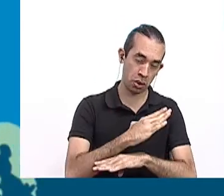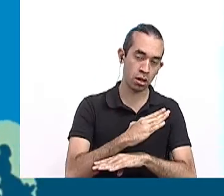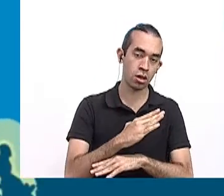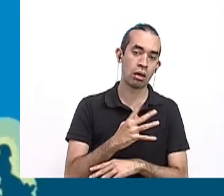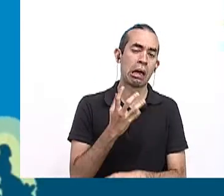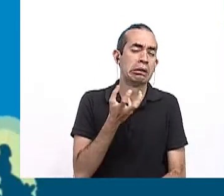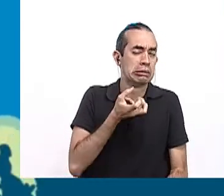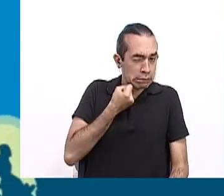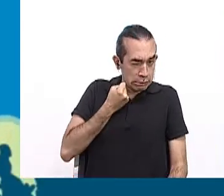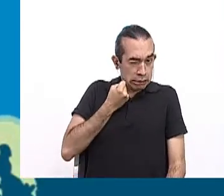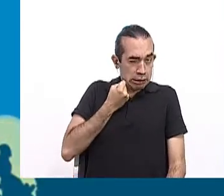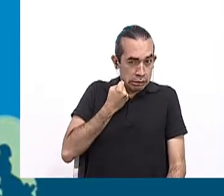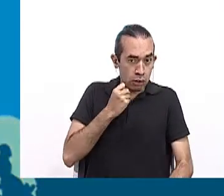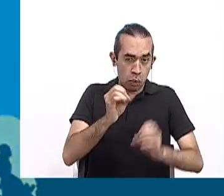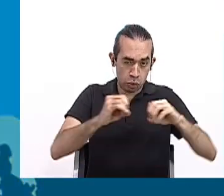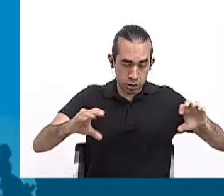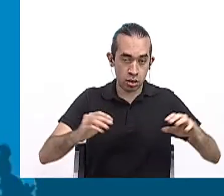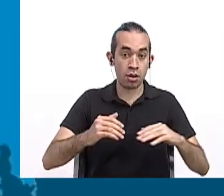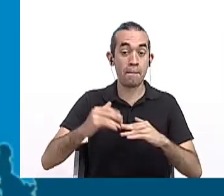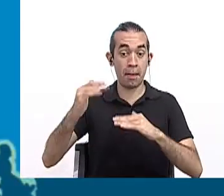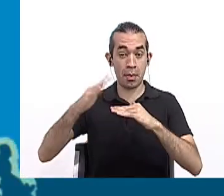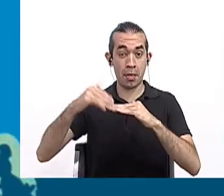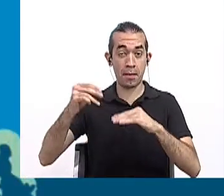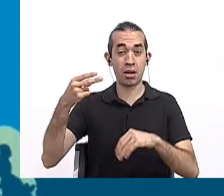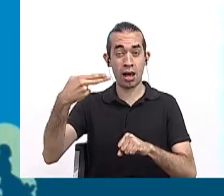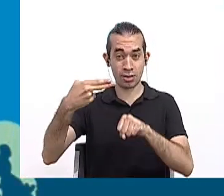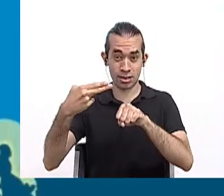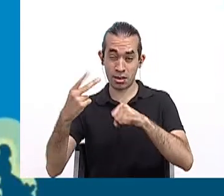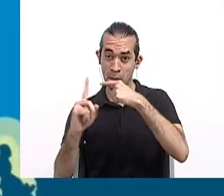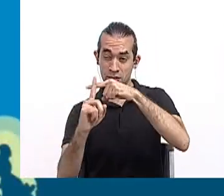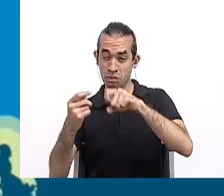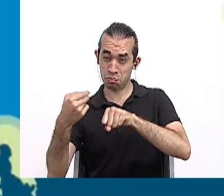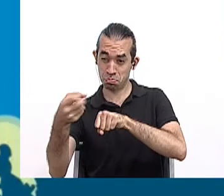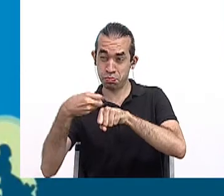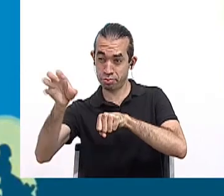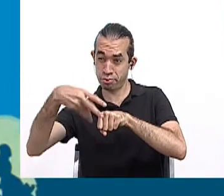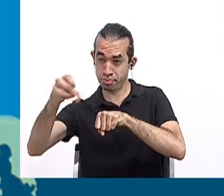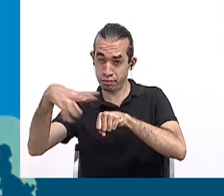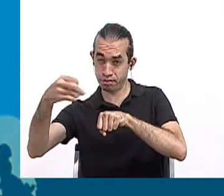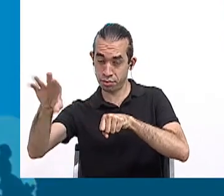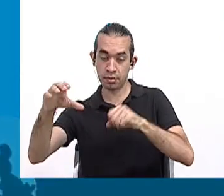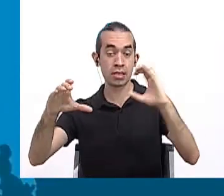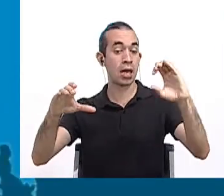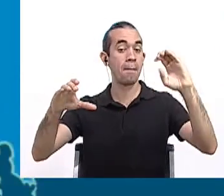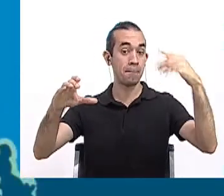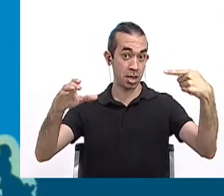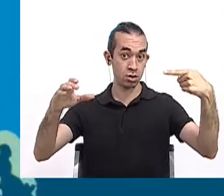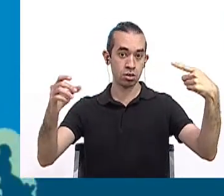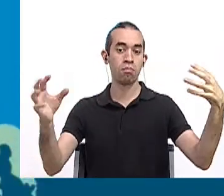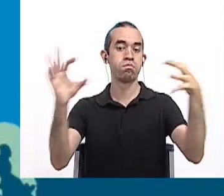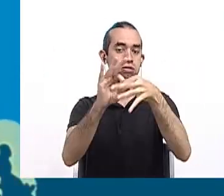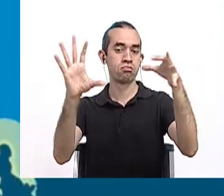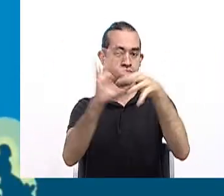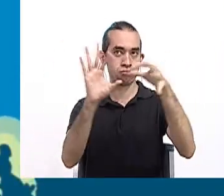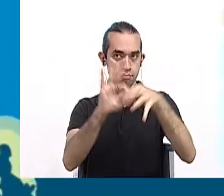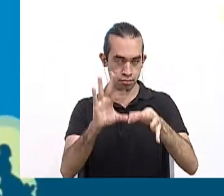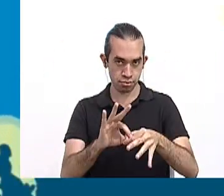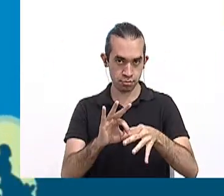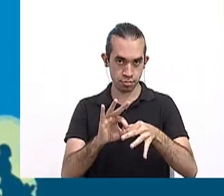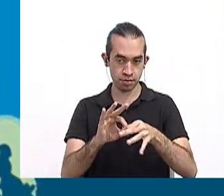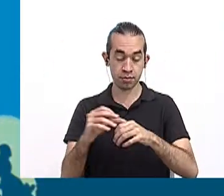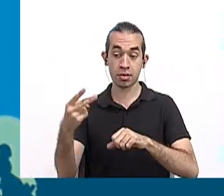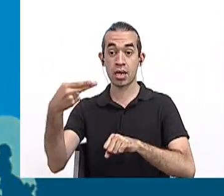el exceso de iones de hidrógeno reacciona con los iones de carbono cuantos más